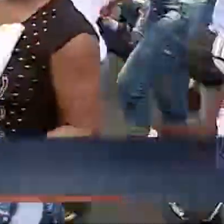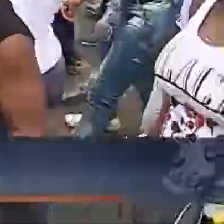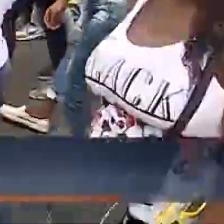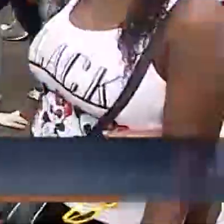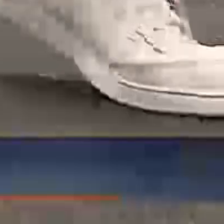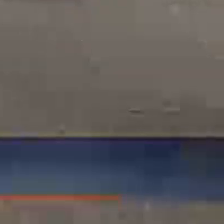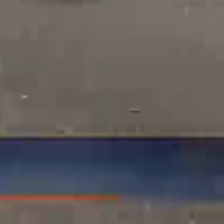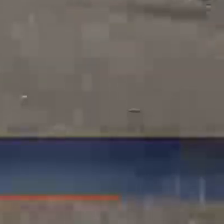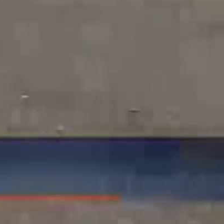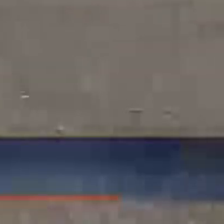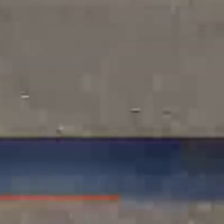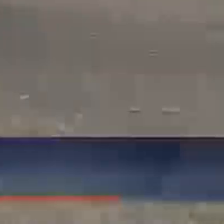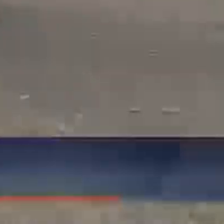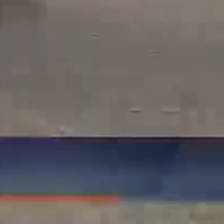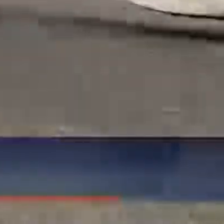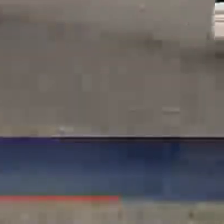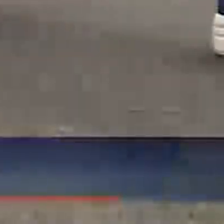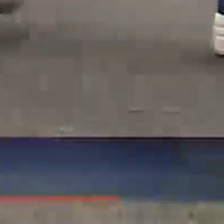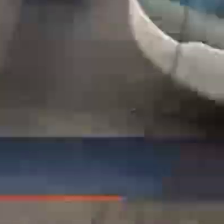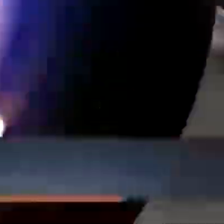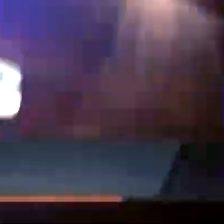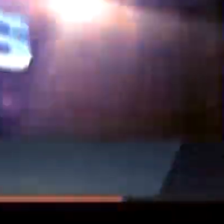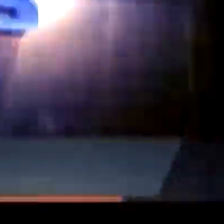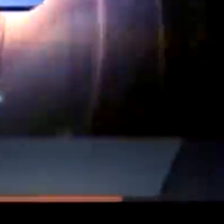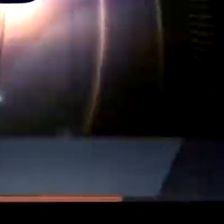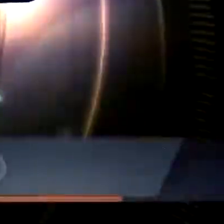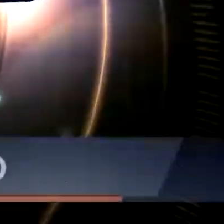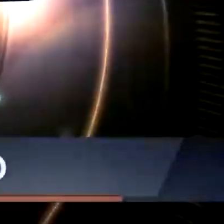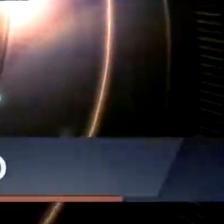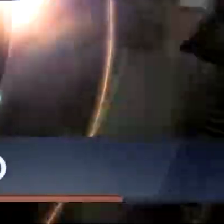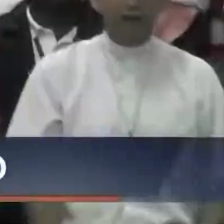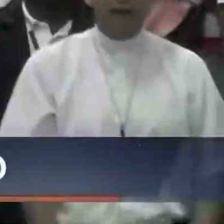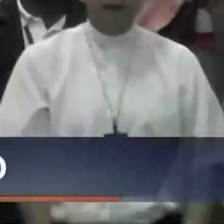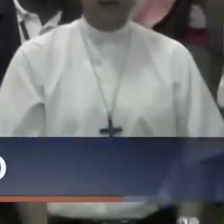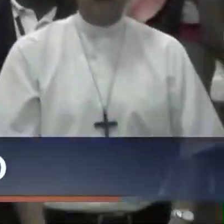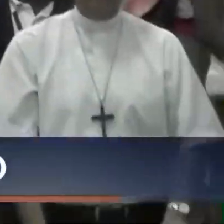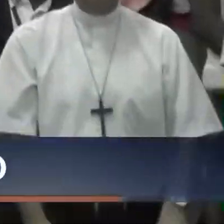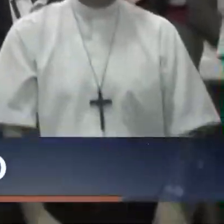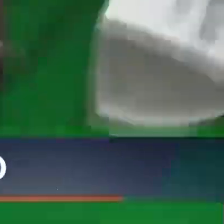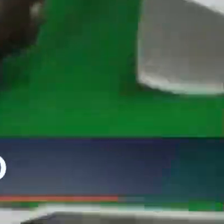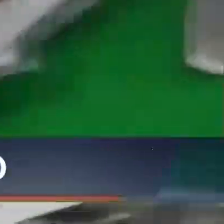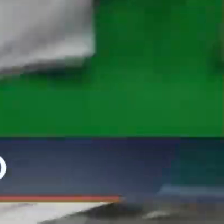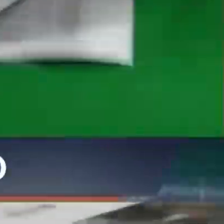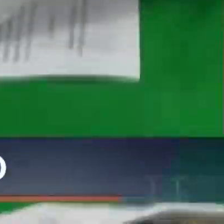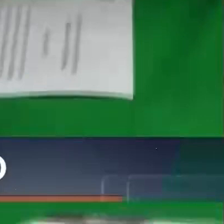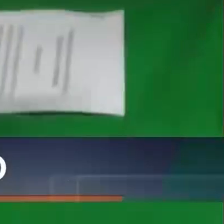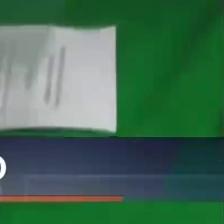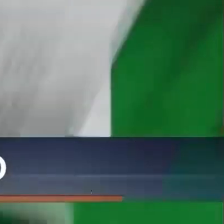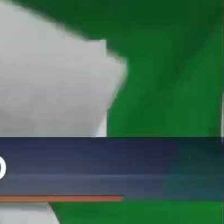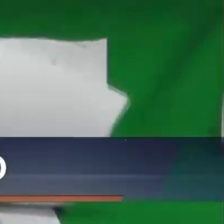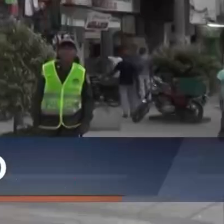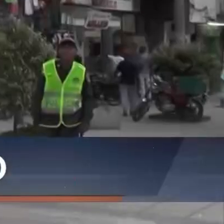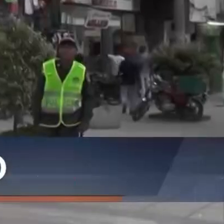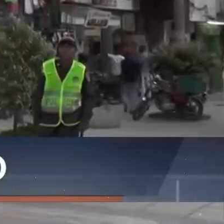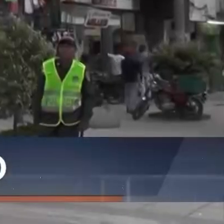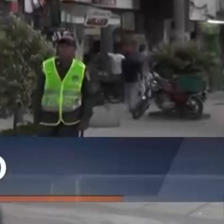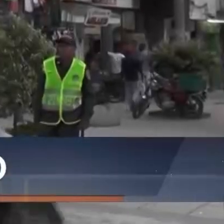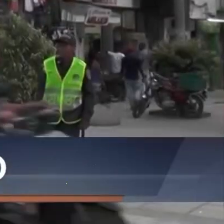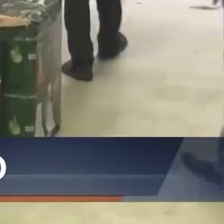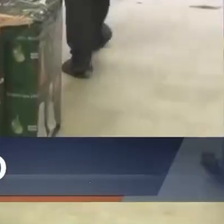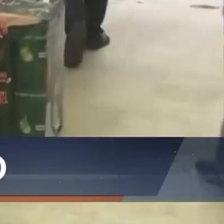que abandonan este cese de actividades. En Quibdó, tras levantarse el paro, la